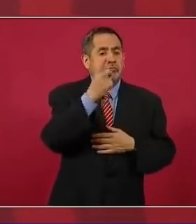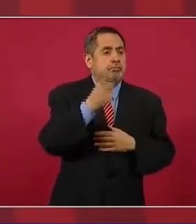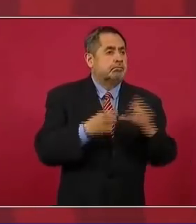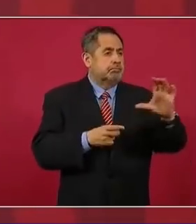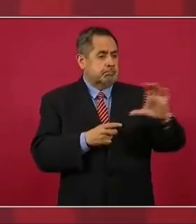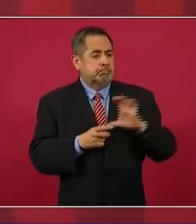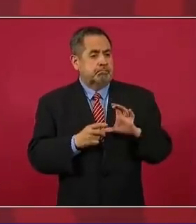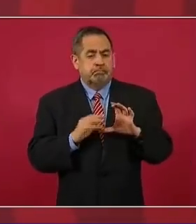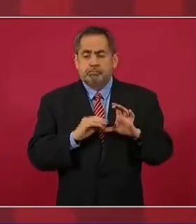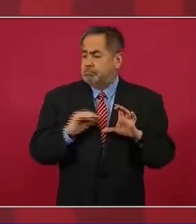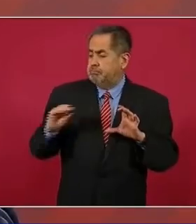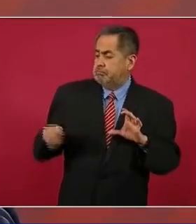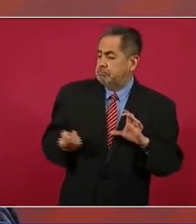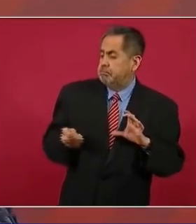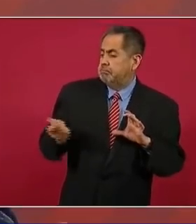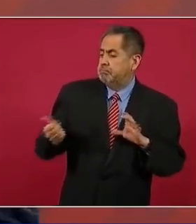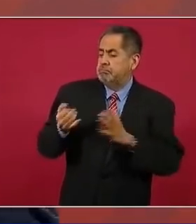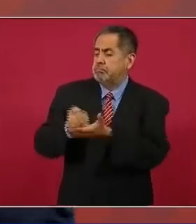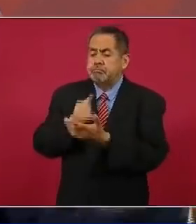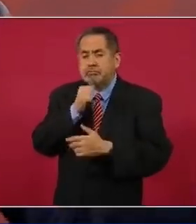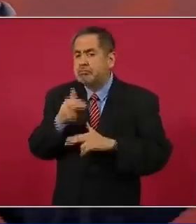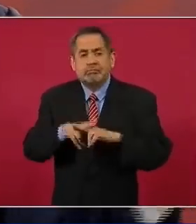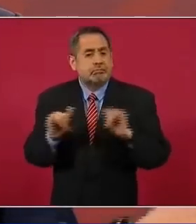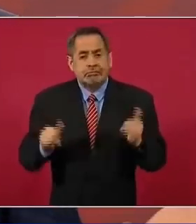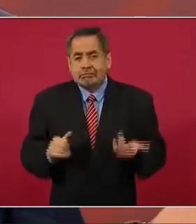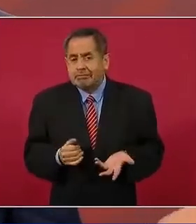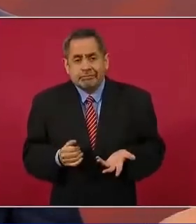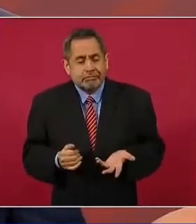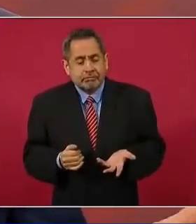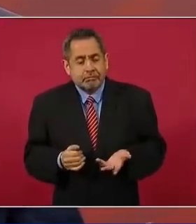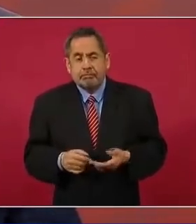impuestos? Pues esa es la misma historia.